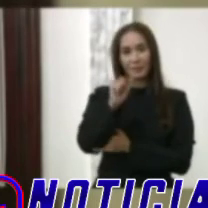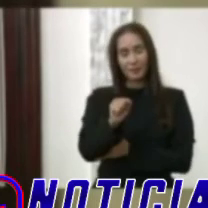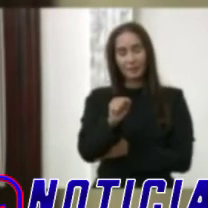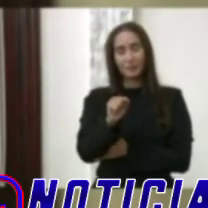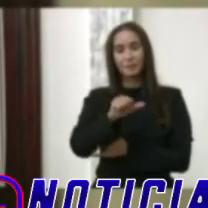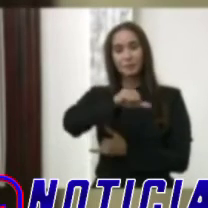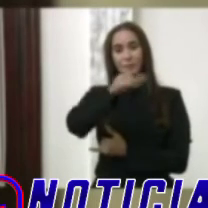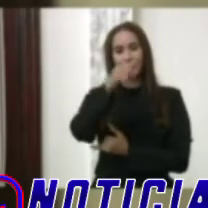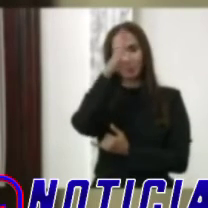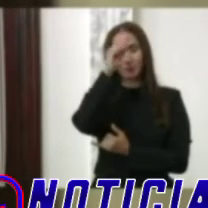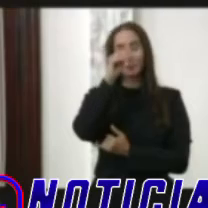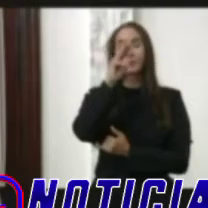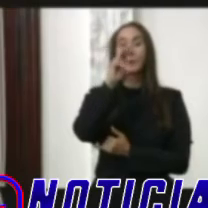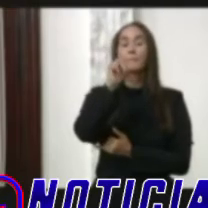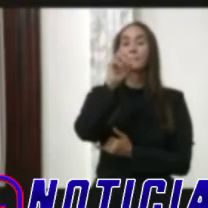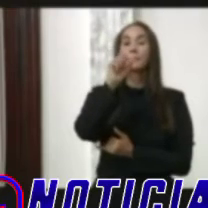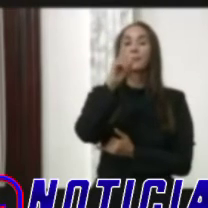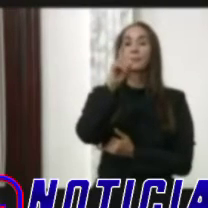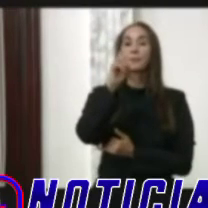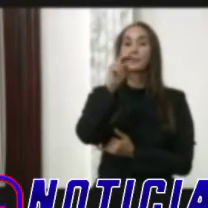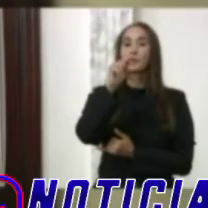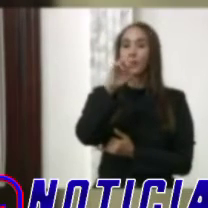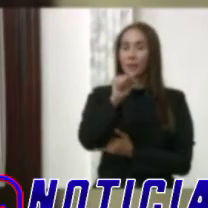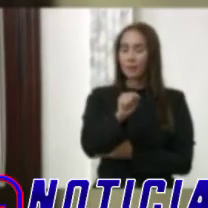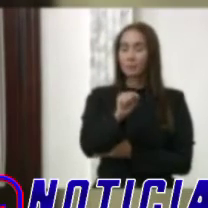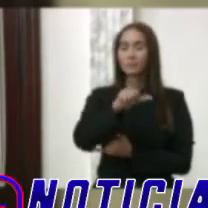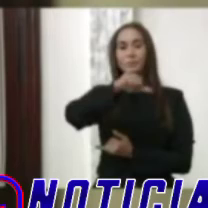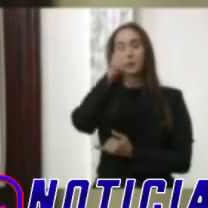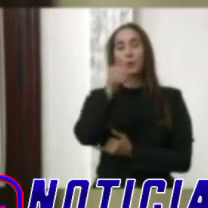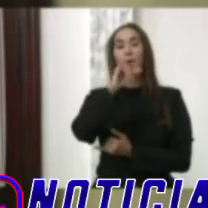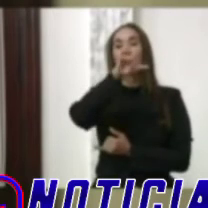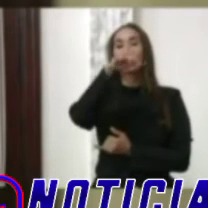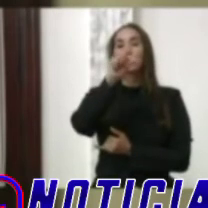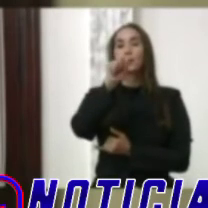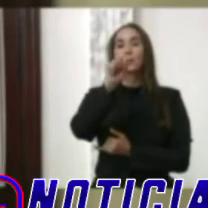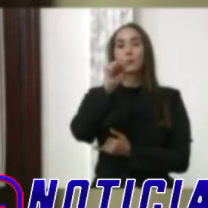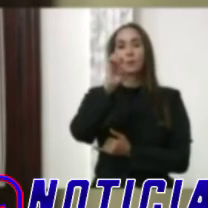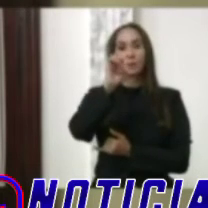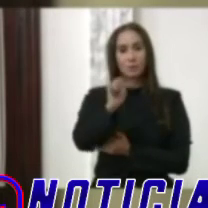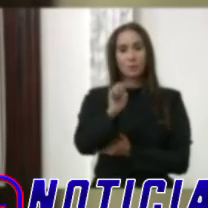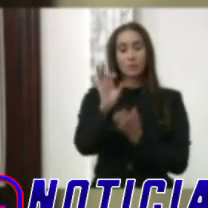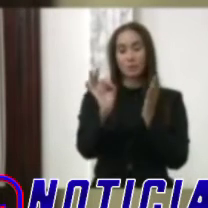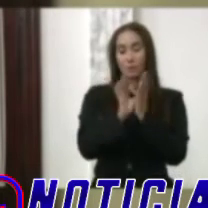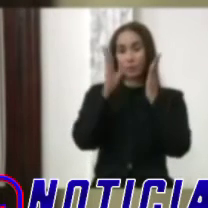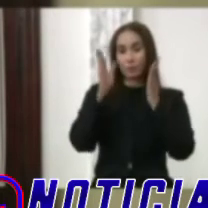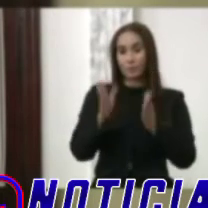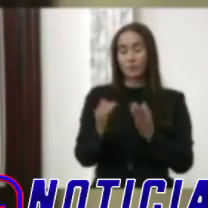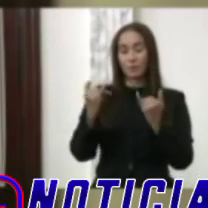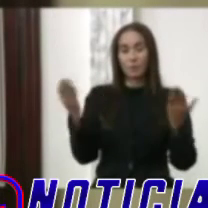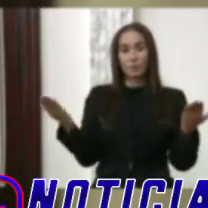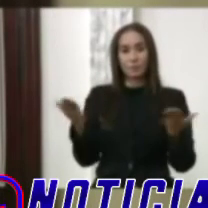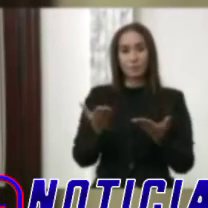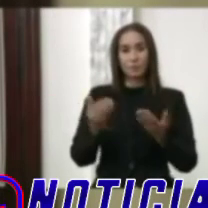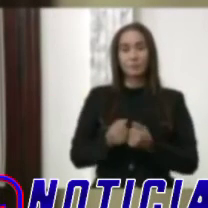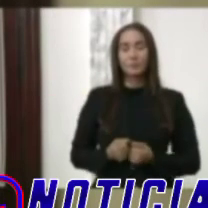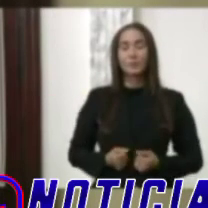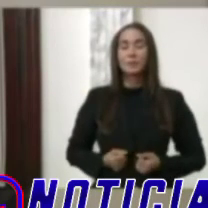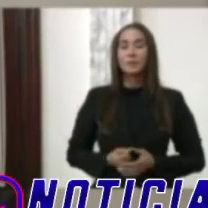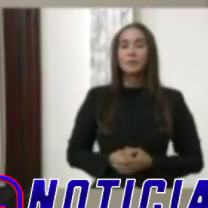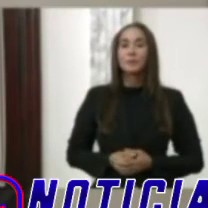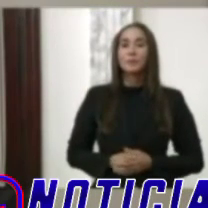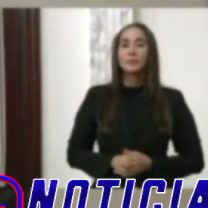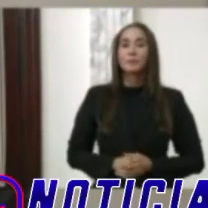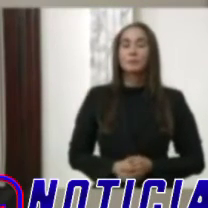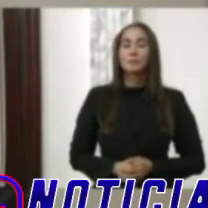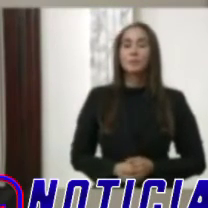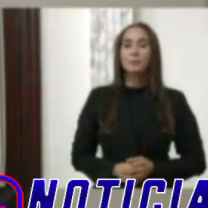Maldonado, José Monegro y los funcionarios que nos acompañan.